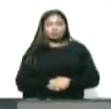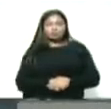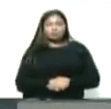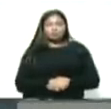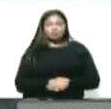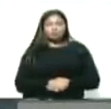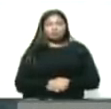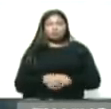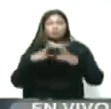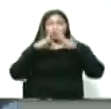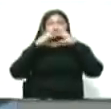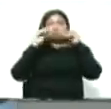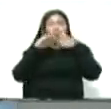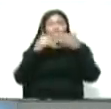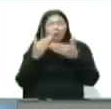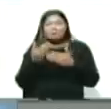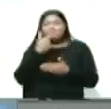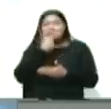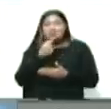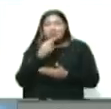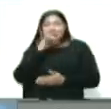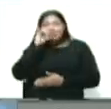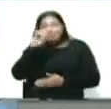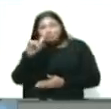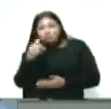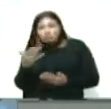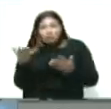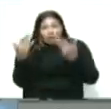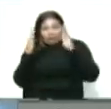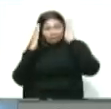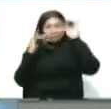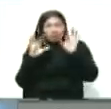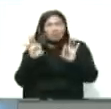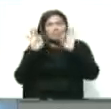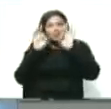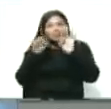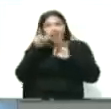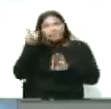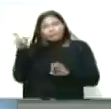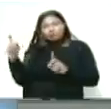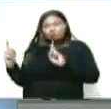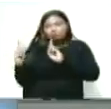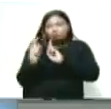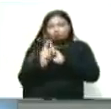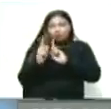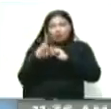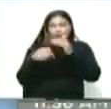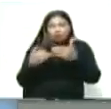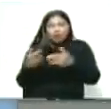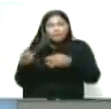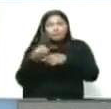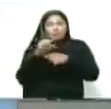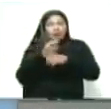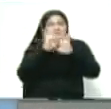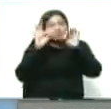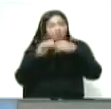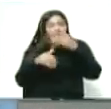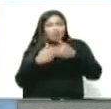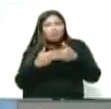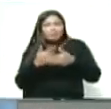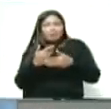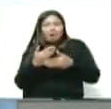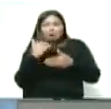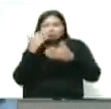Todo ello para facilitar la denuncia, atender de forma especializada a las víctimas y buscar cada vez formas más